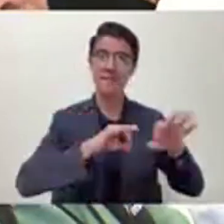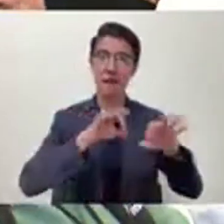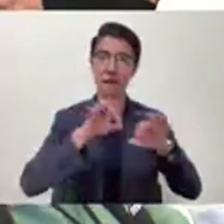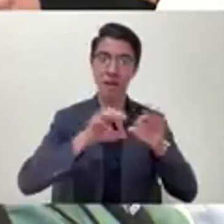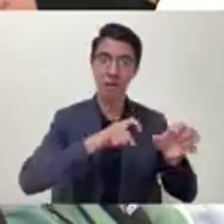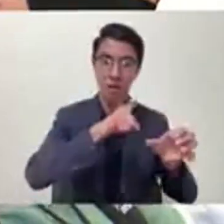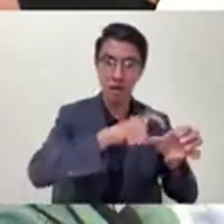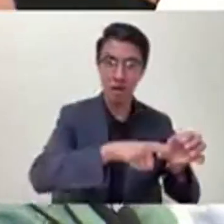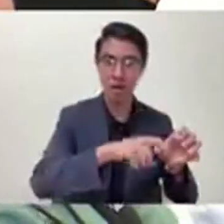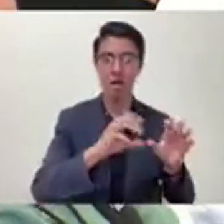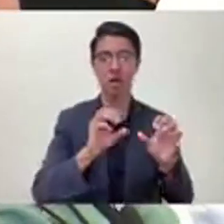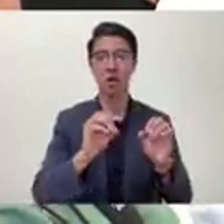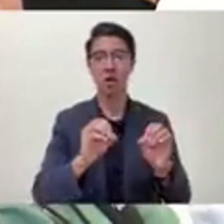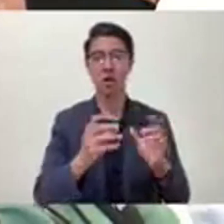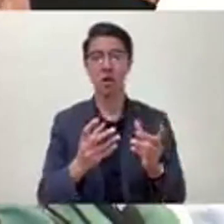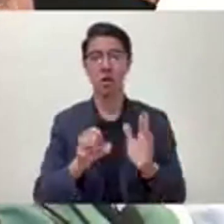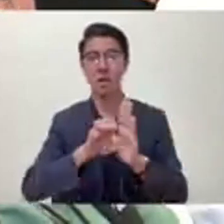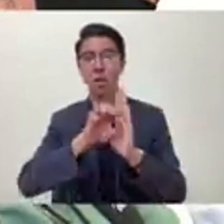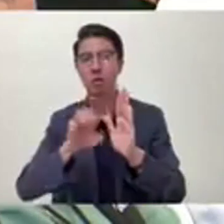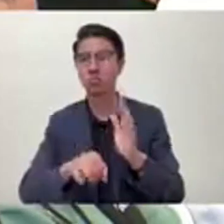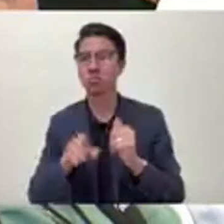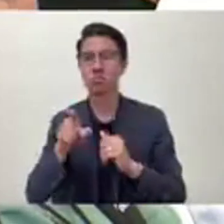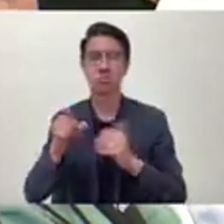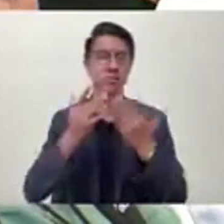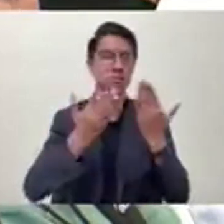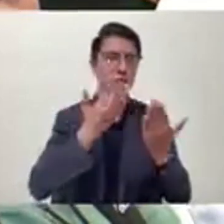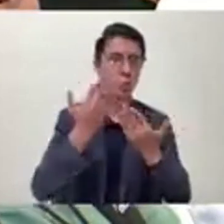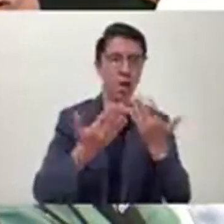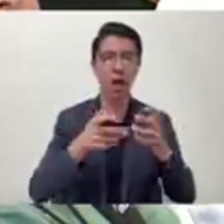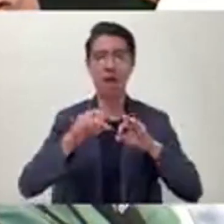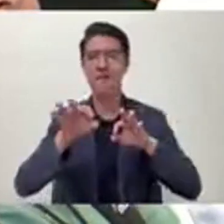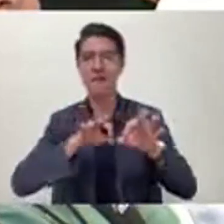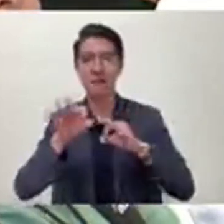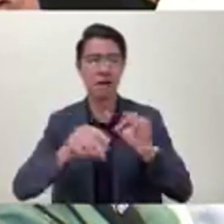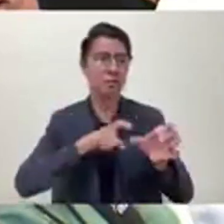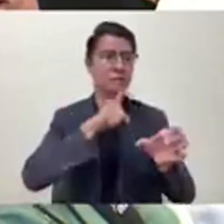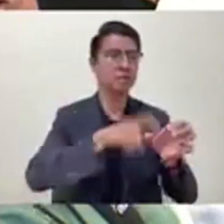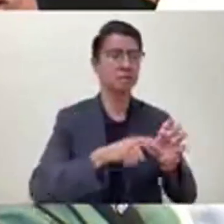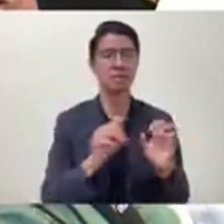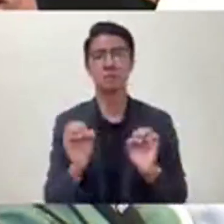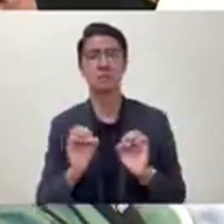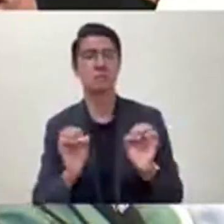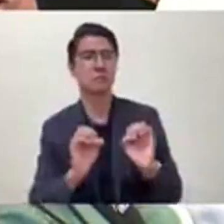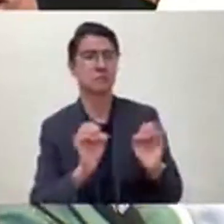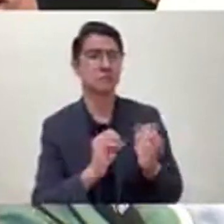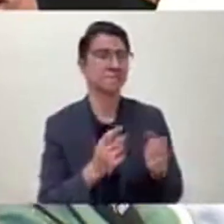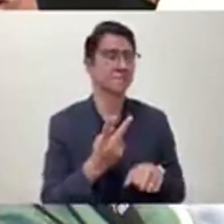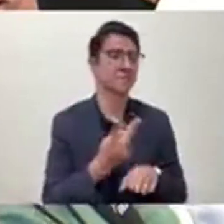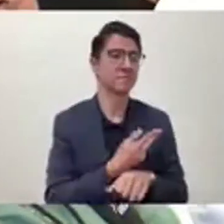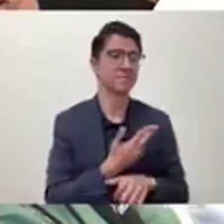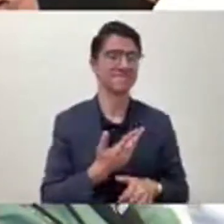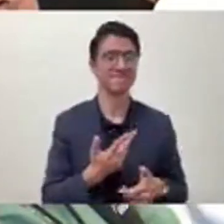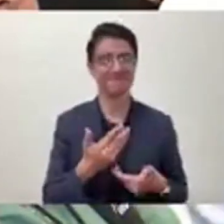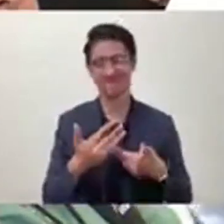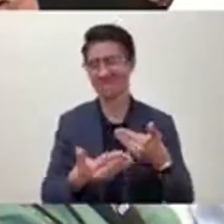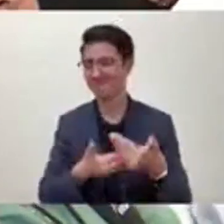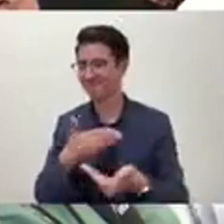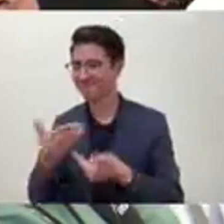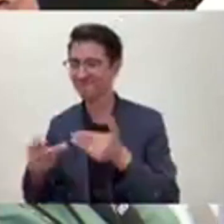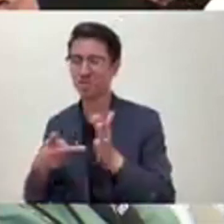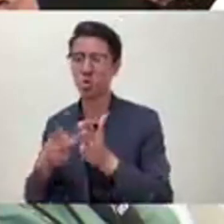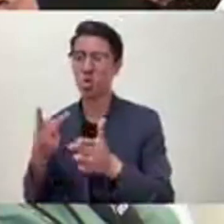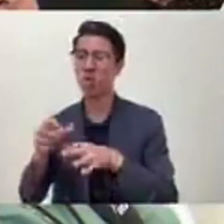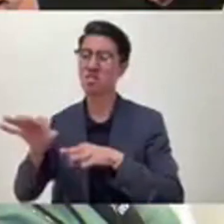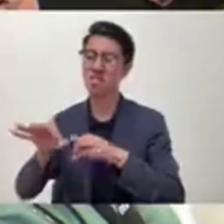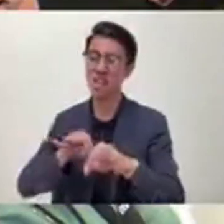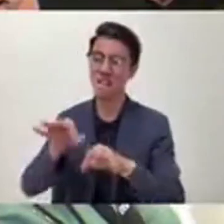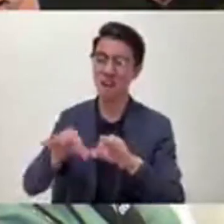tipo de de antecedente penal y en muchas ocasiones eso los lleva a tomar trabajos que podrían nuevamente llevarlos a a a